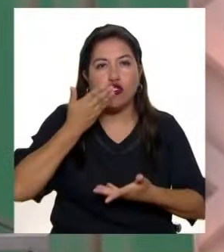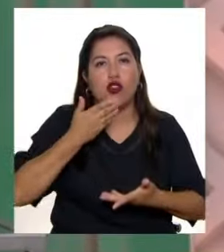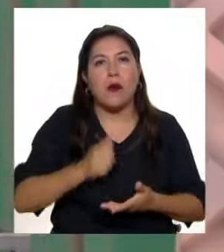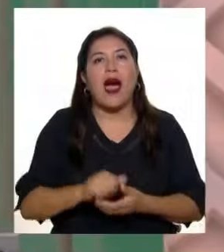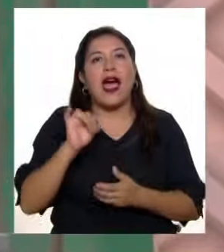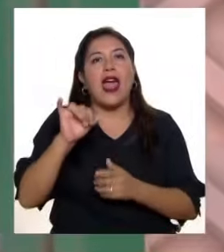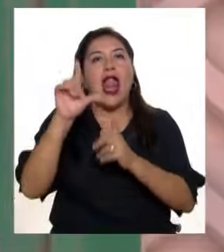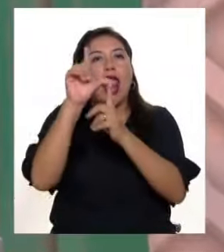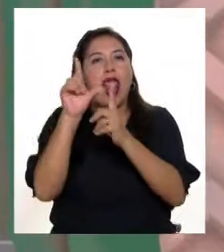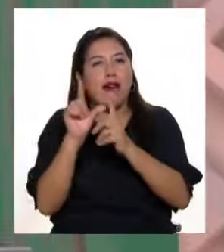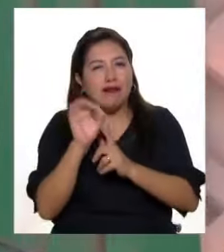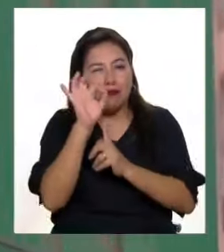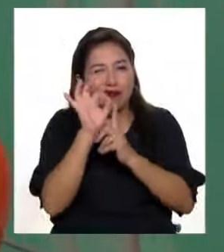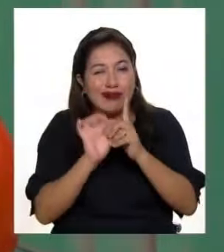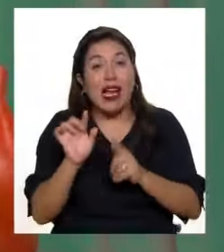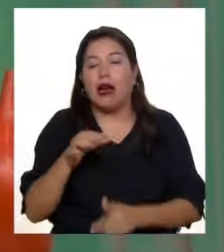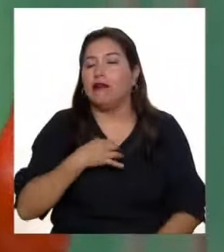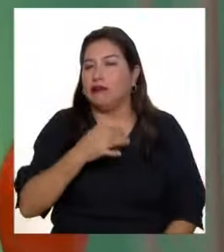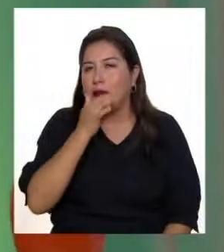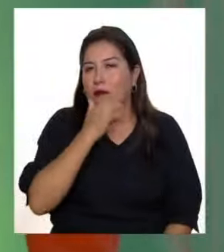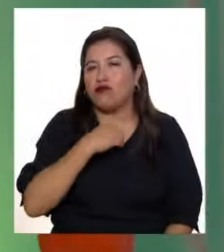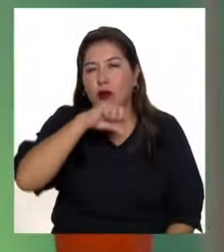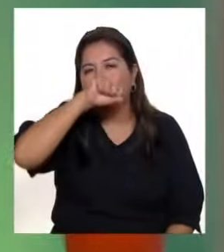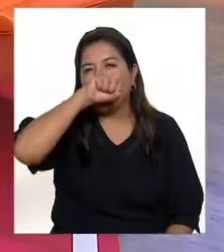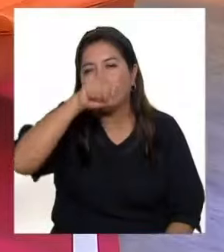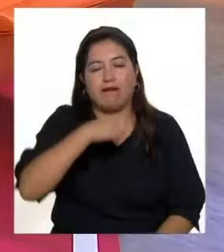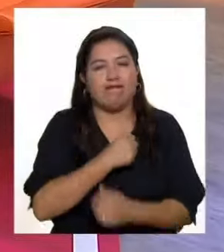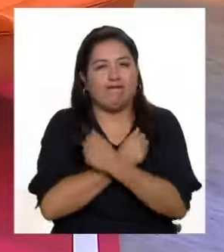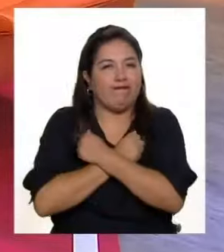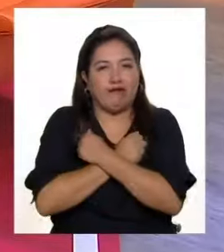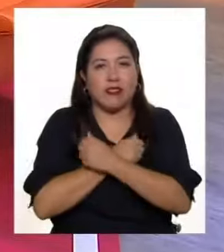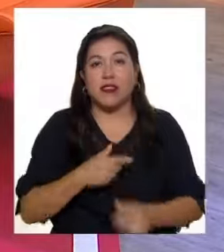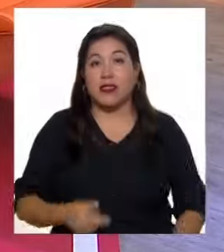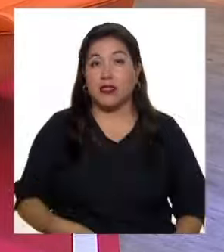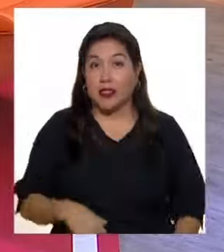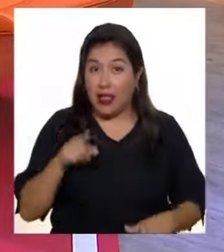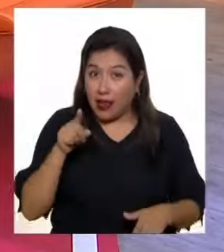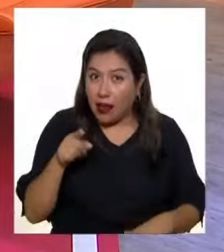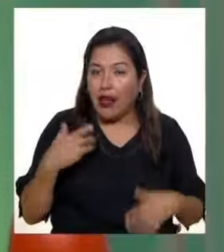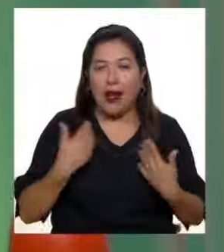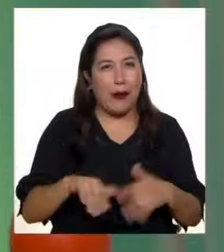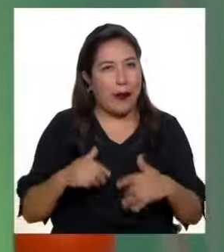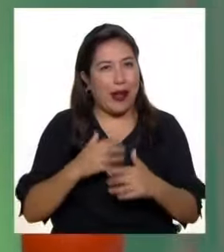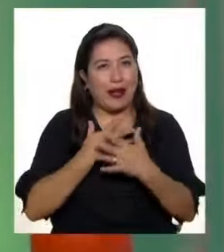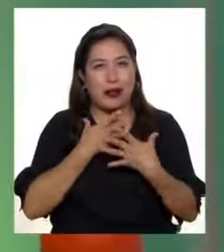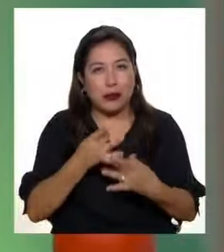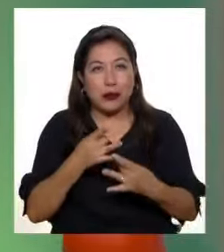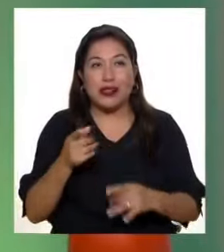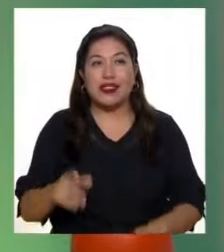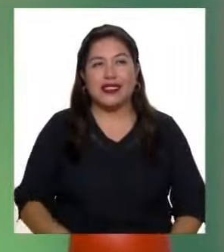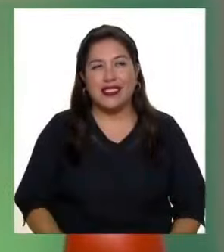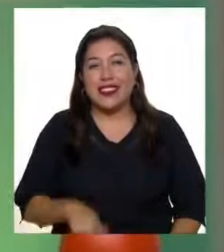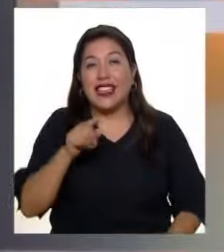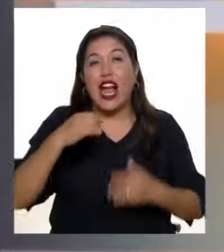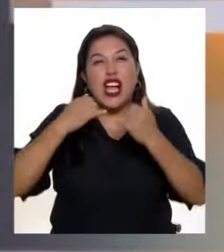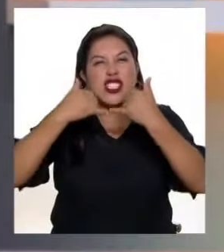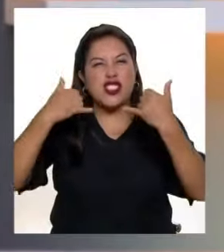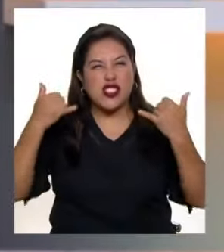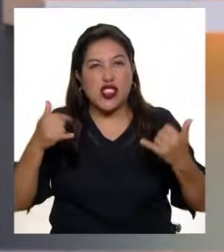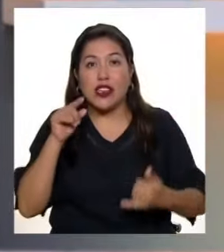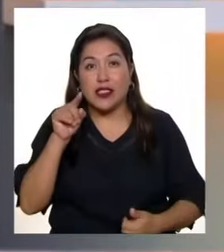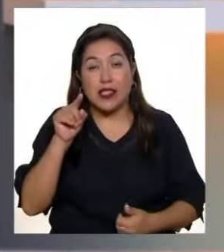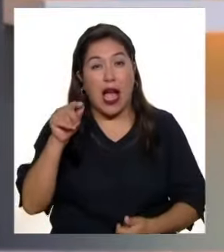frijoles. Uf, la sopa de frijoles es una cosa... chorizo, creo, ¿no? Claro, mi querida. Todos acá babeando. Sí, sopita a la minuta. Apúntate